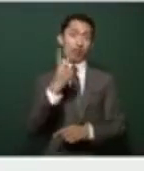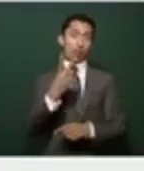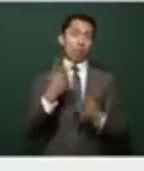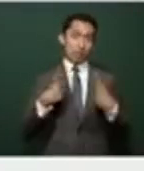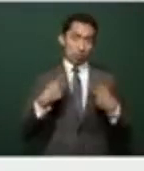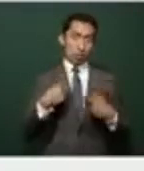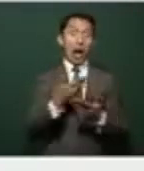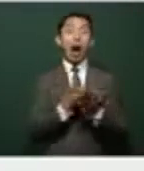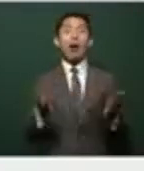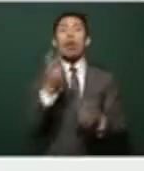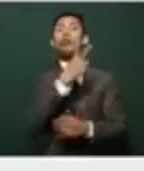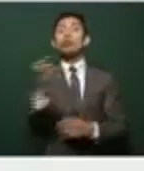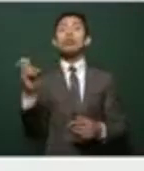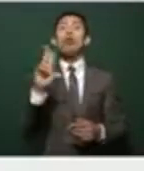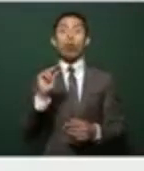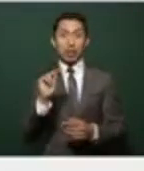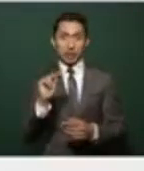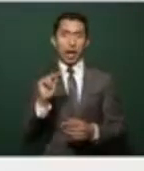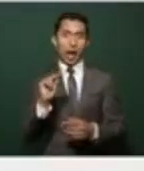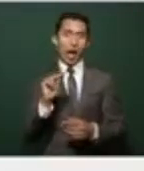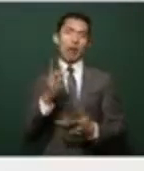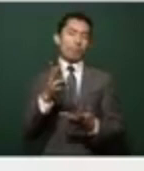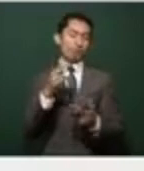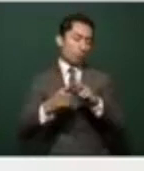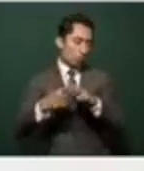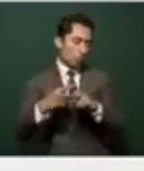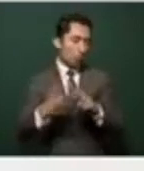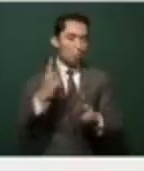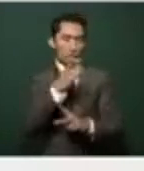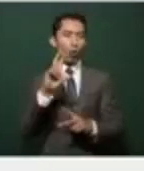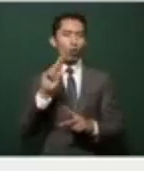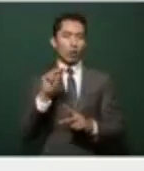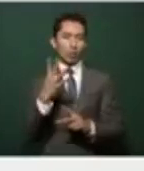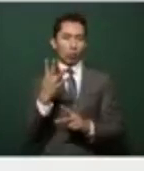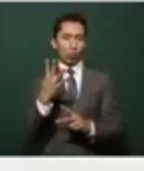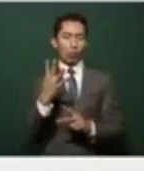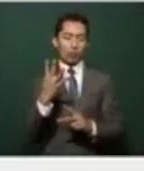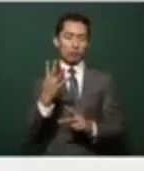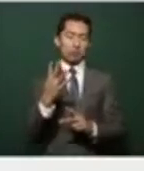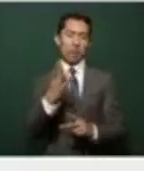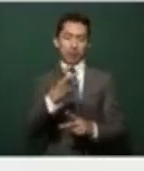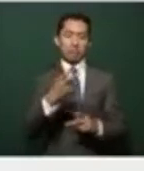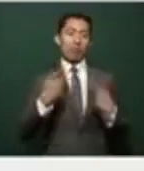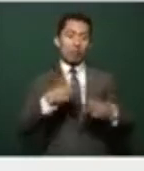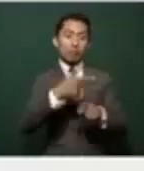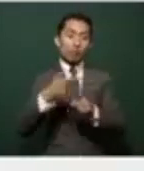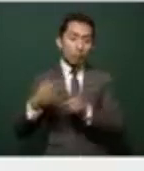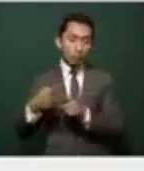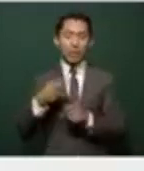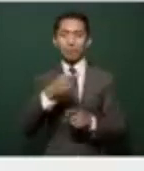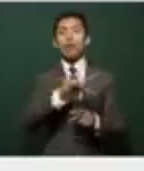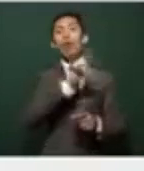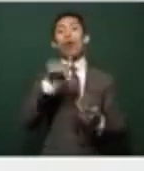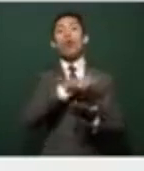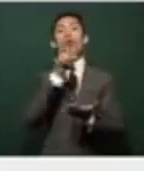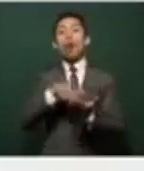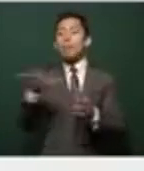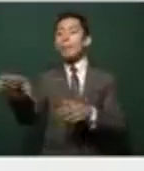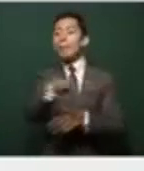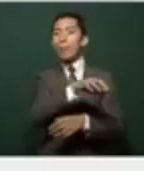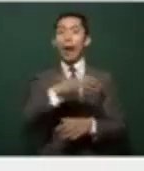son 284, bueno, a la cifra que reportamos del 18. En unidades incautadas en el 16